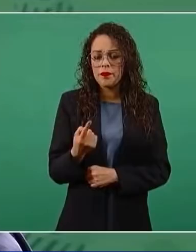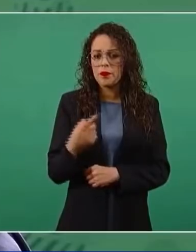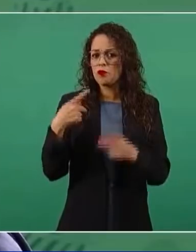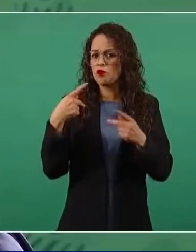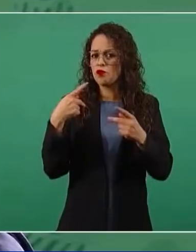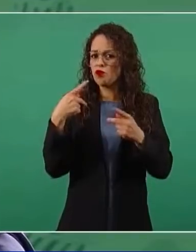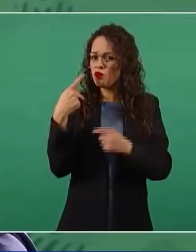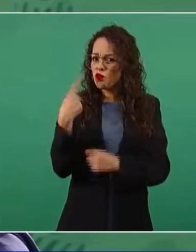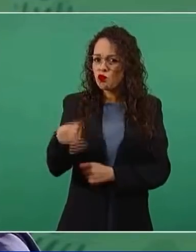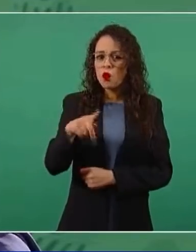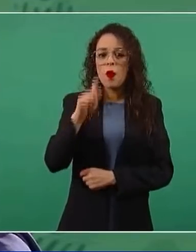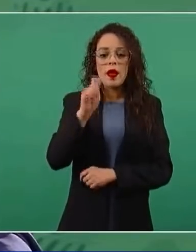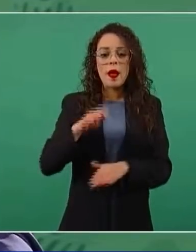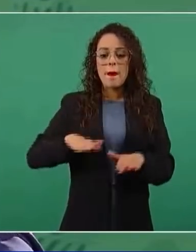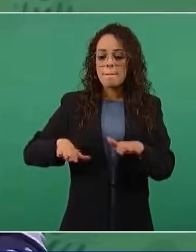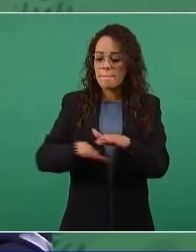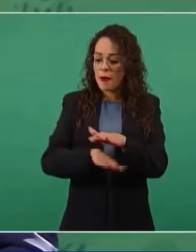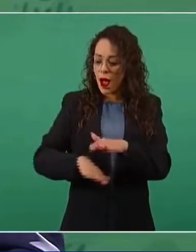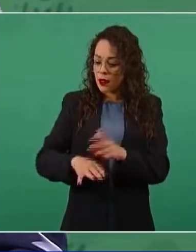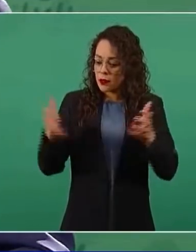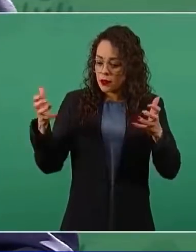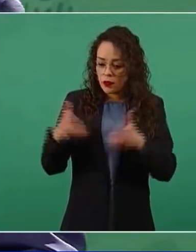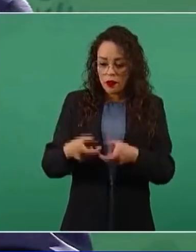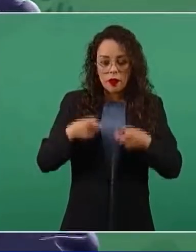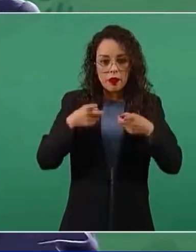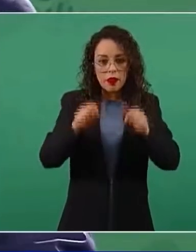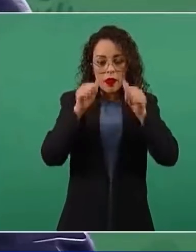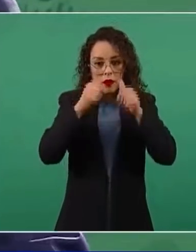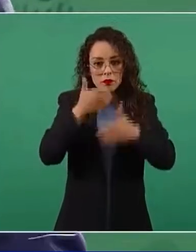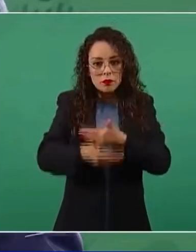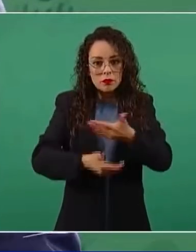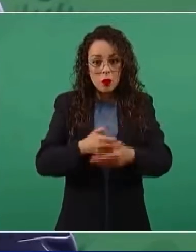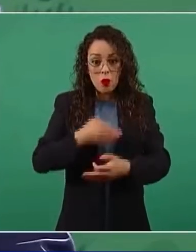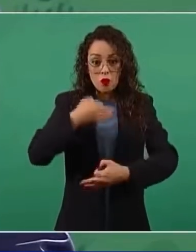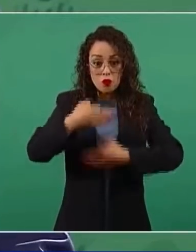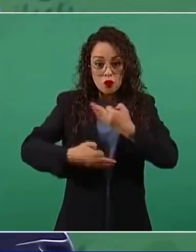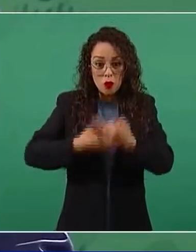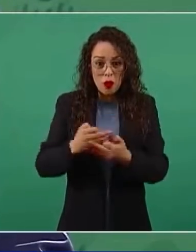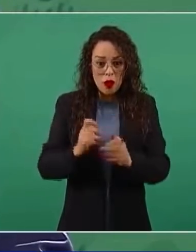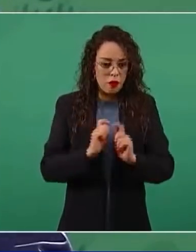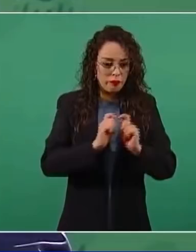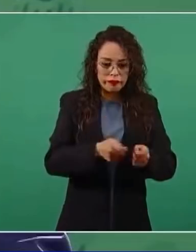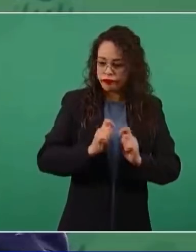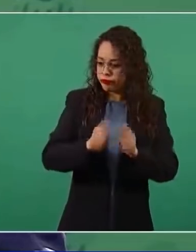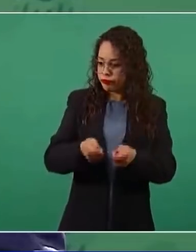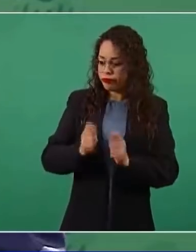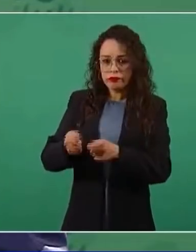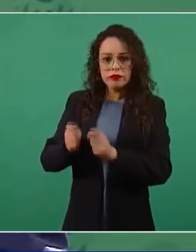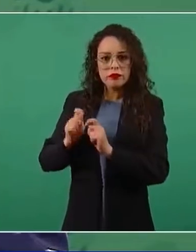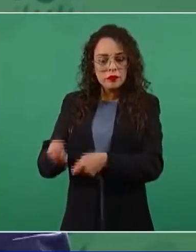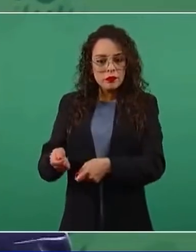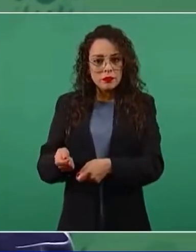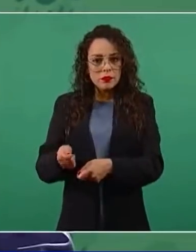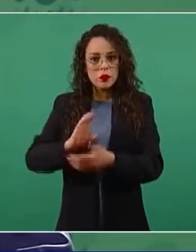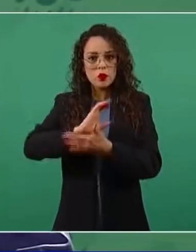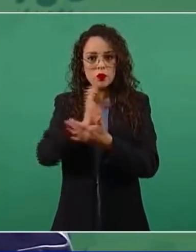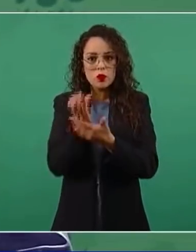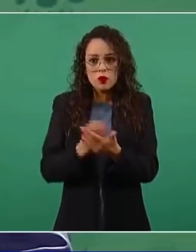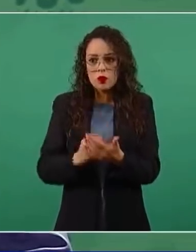básicas, sustantivas, todas se subrogaron, se